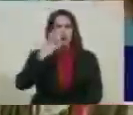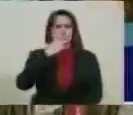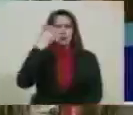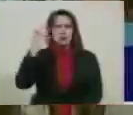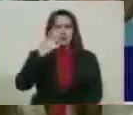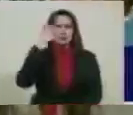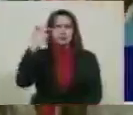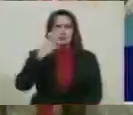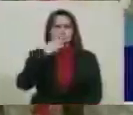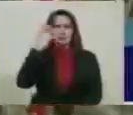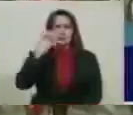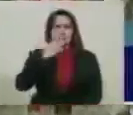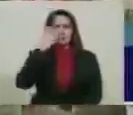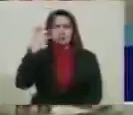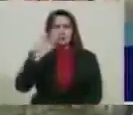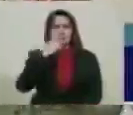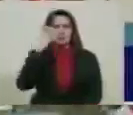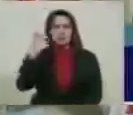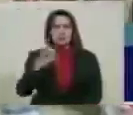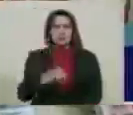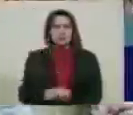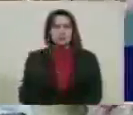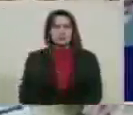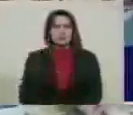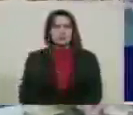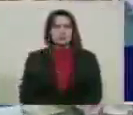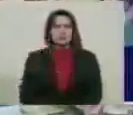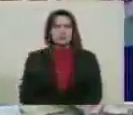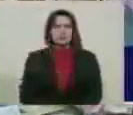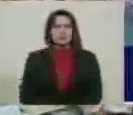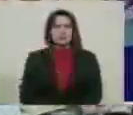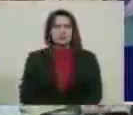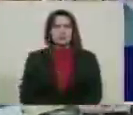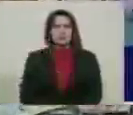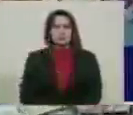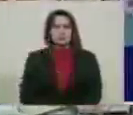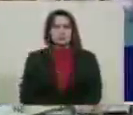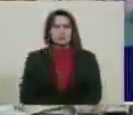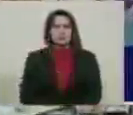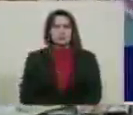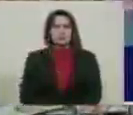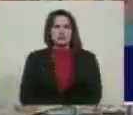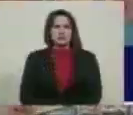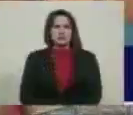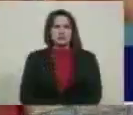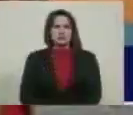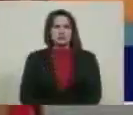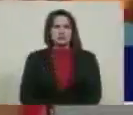Yeah.